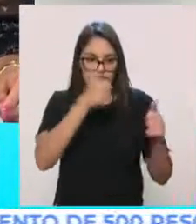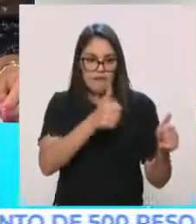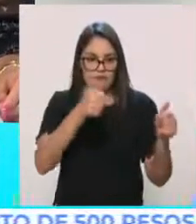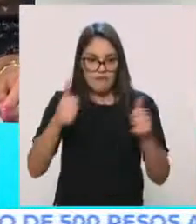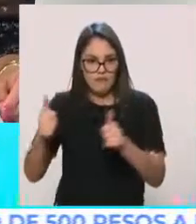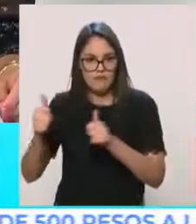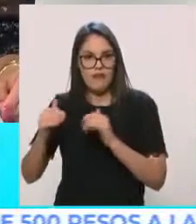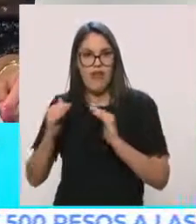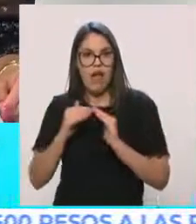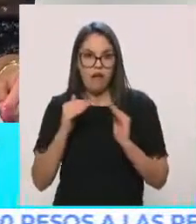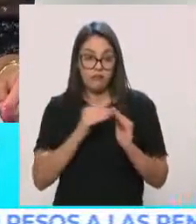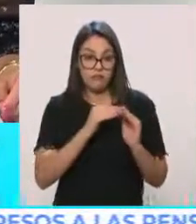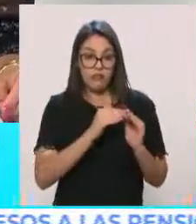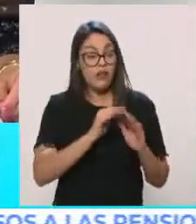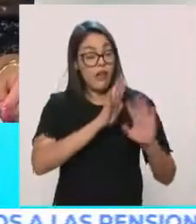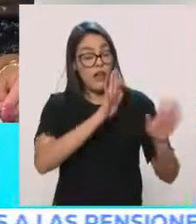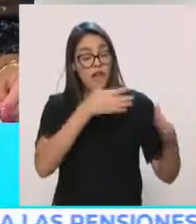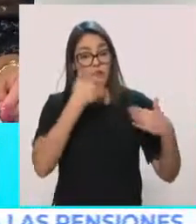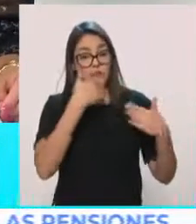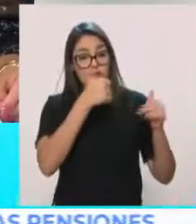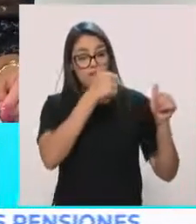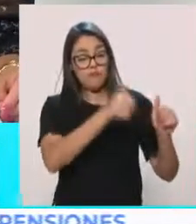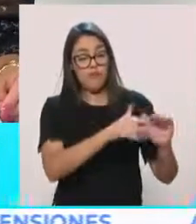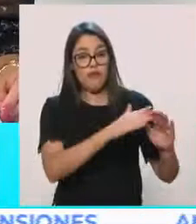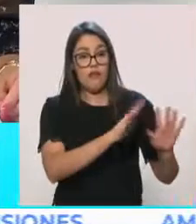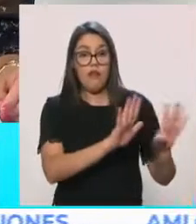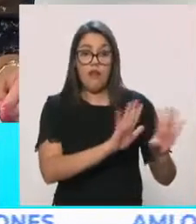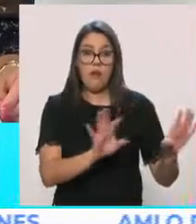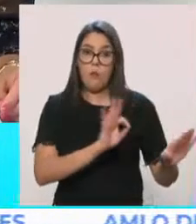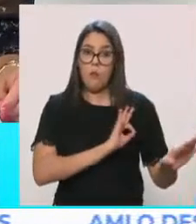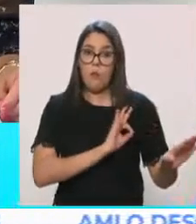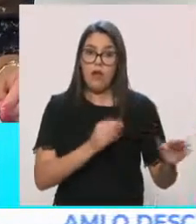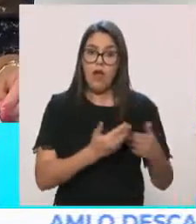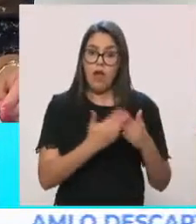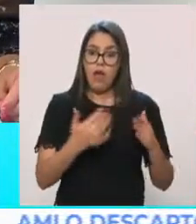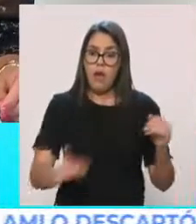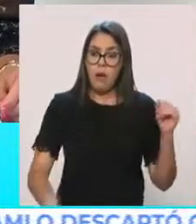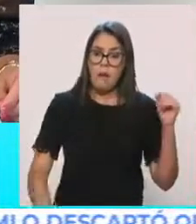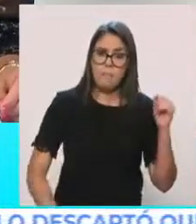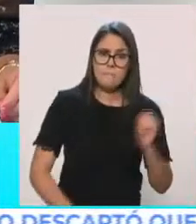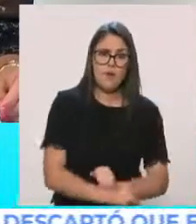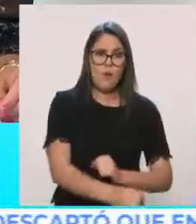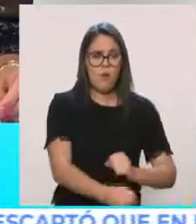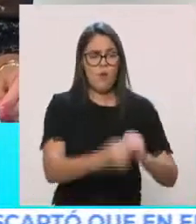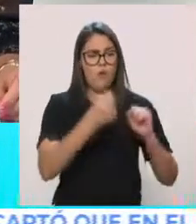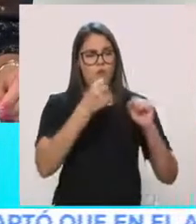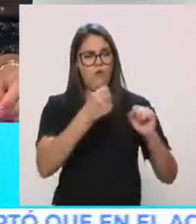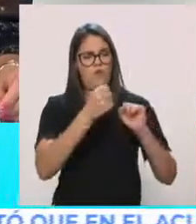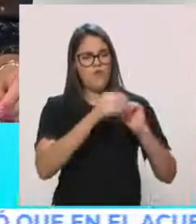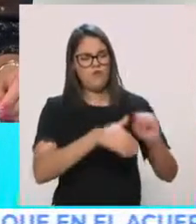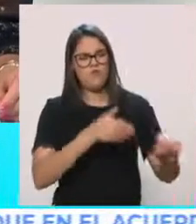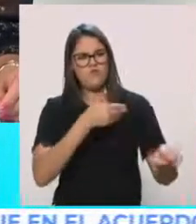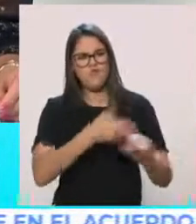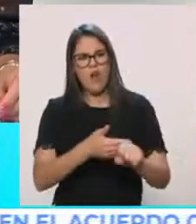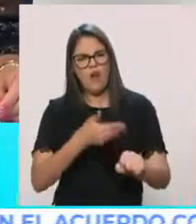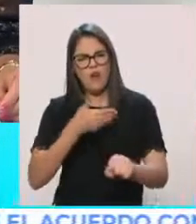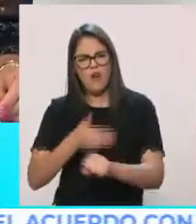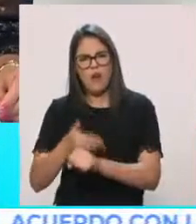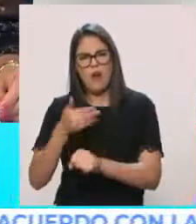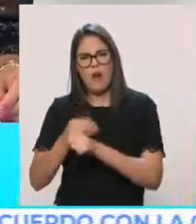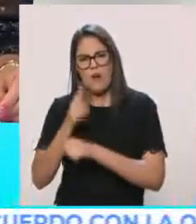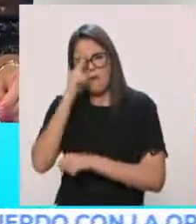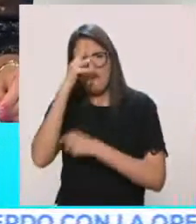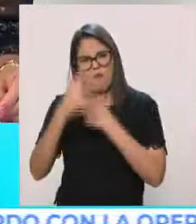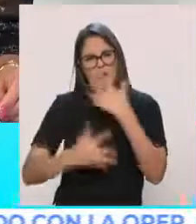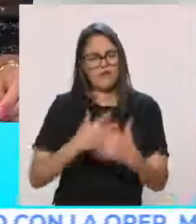al mismo tiempo no por ello se tiene que detonar la asociación negativa entre el aislamiento y el aumento